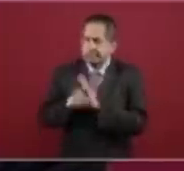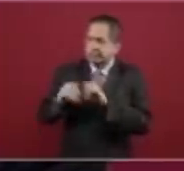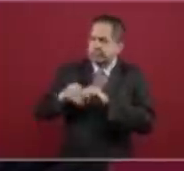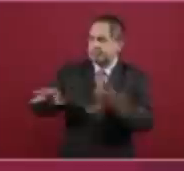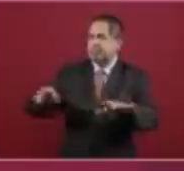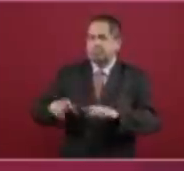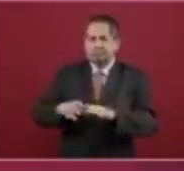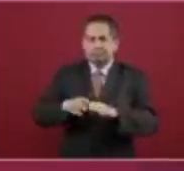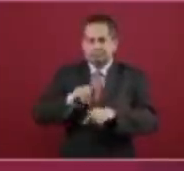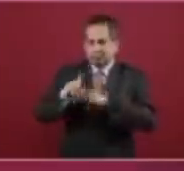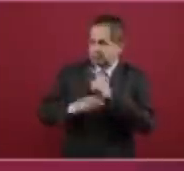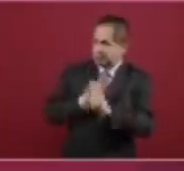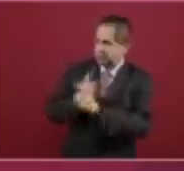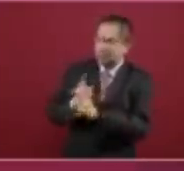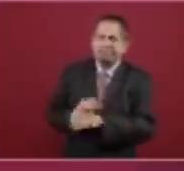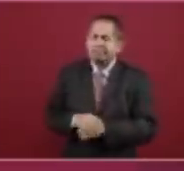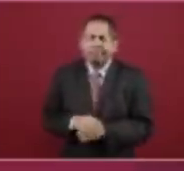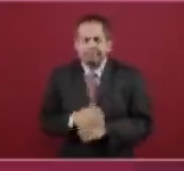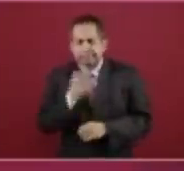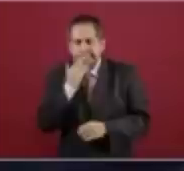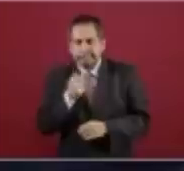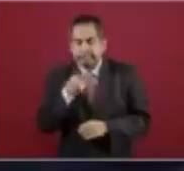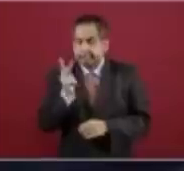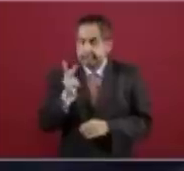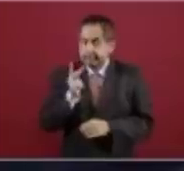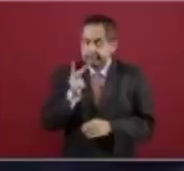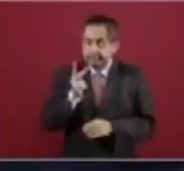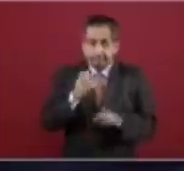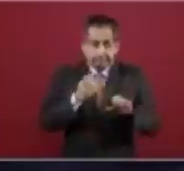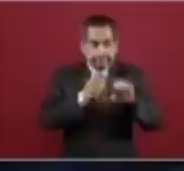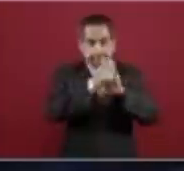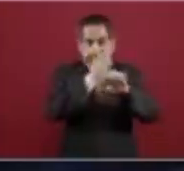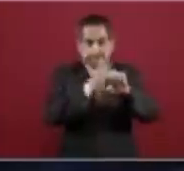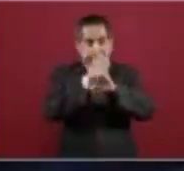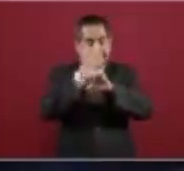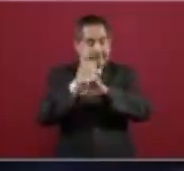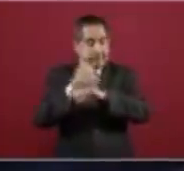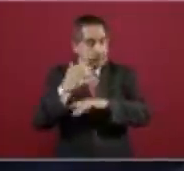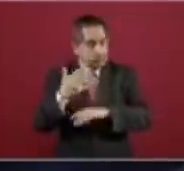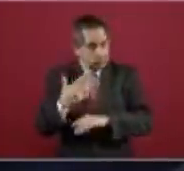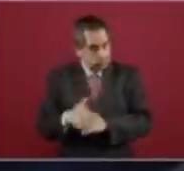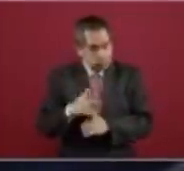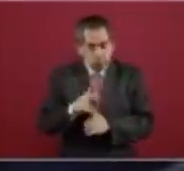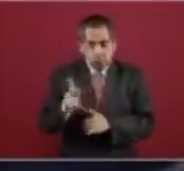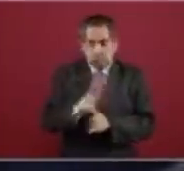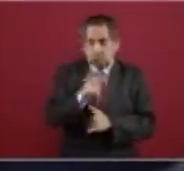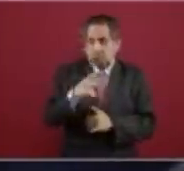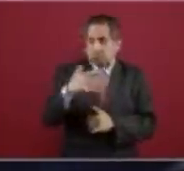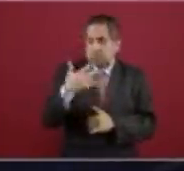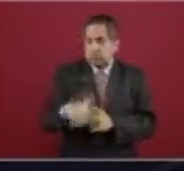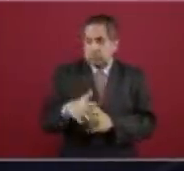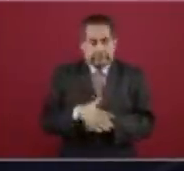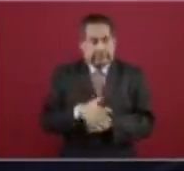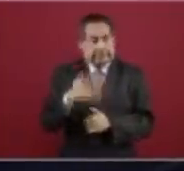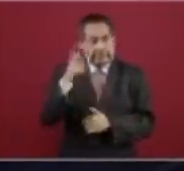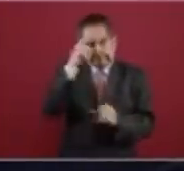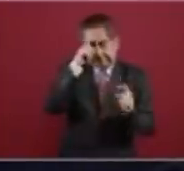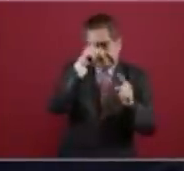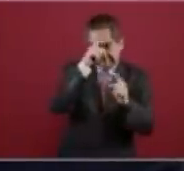el reportaje. Pero en los estados, en los pueblos, las banquetas son muy angostas.